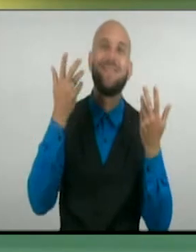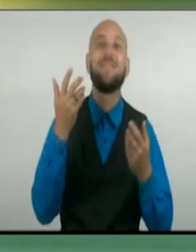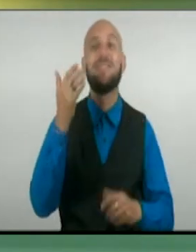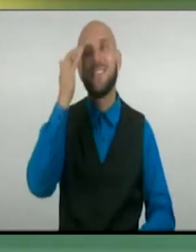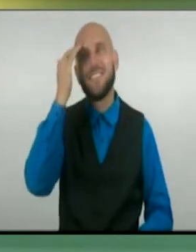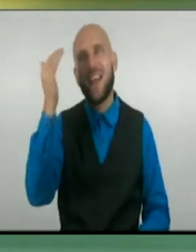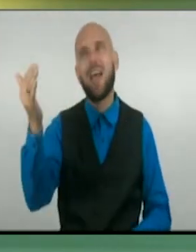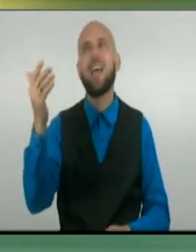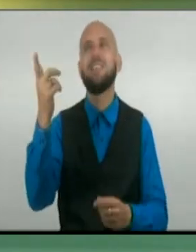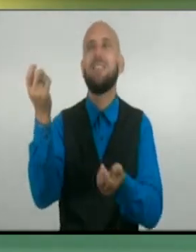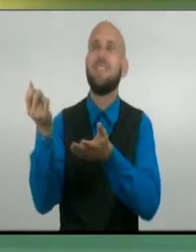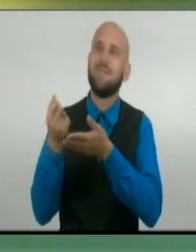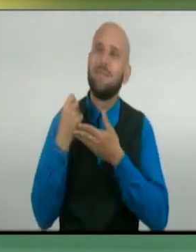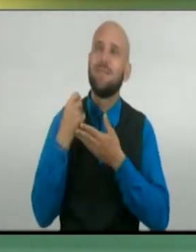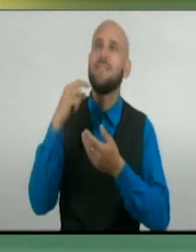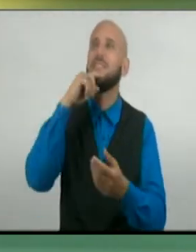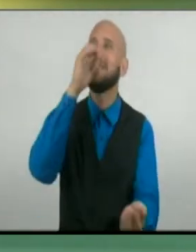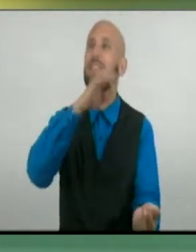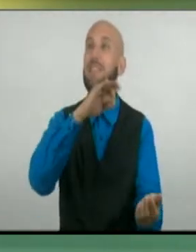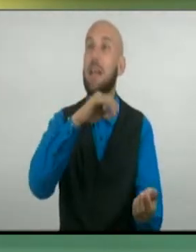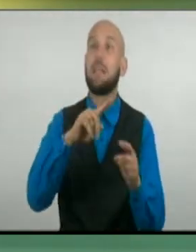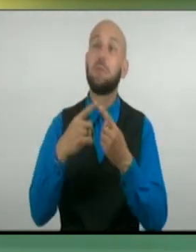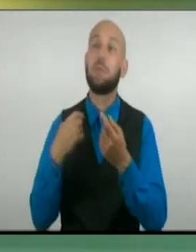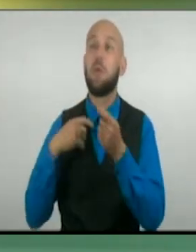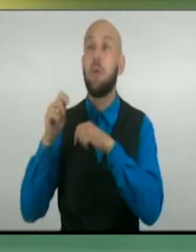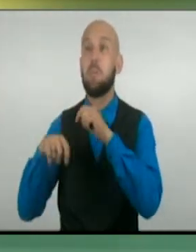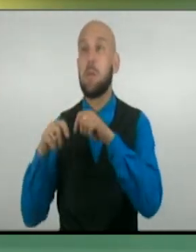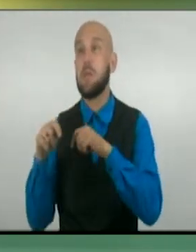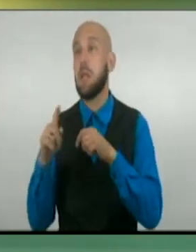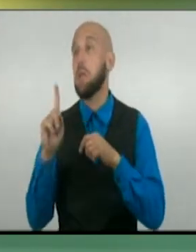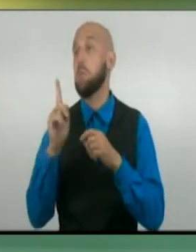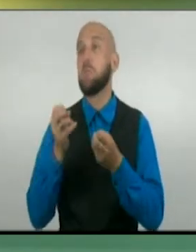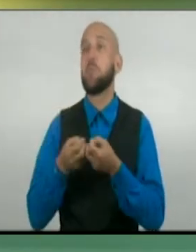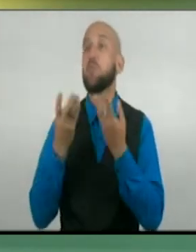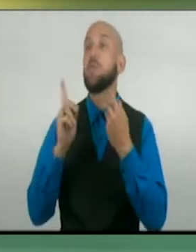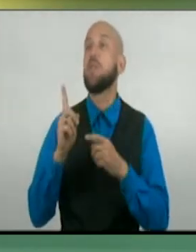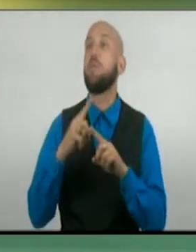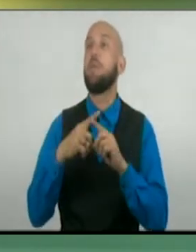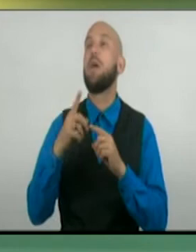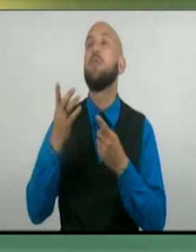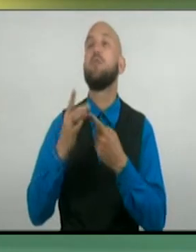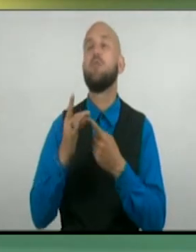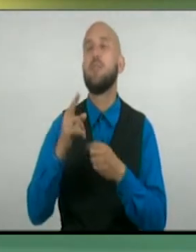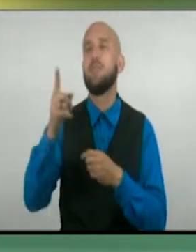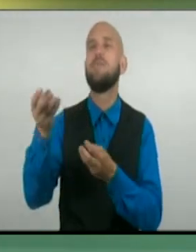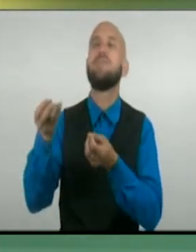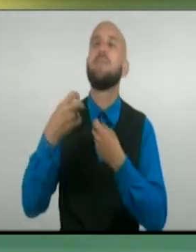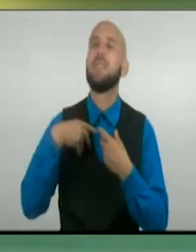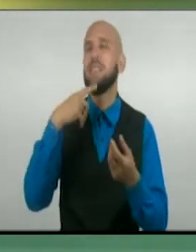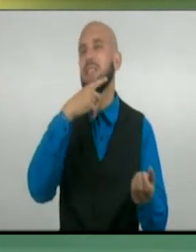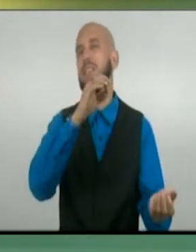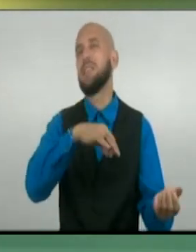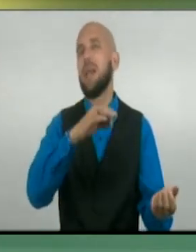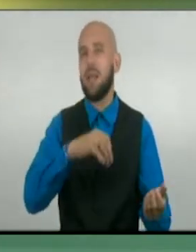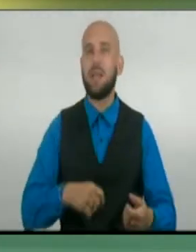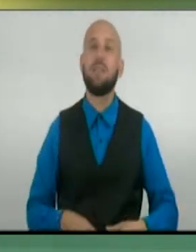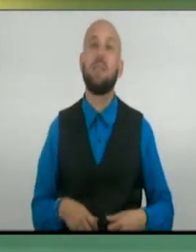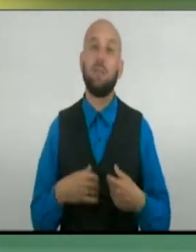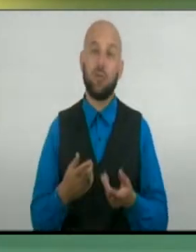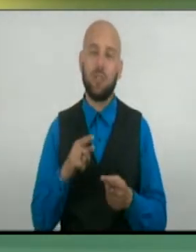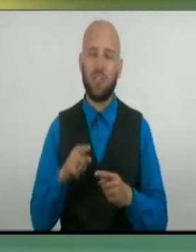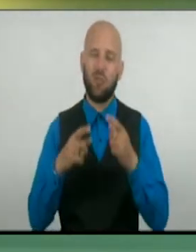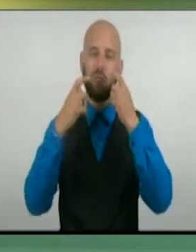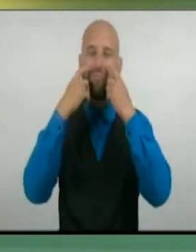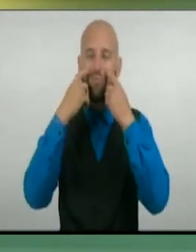el gesto que han hecho y a lo mejor no fueron esos los que donaron para ellos pero ellos representan el quehacer